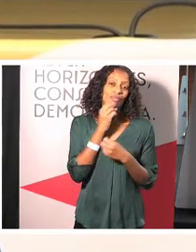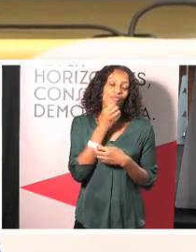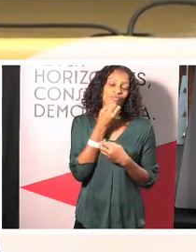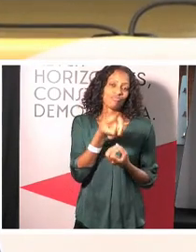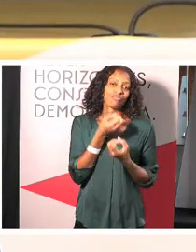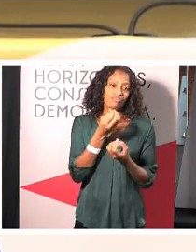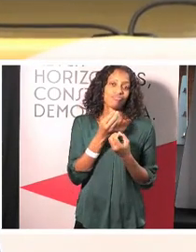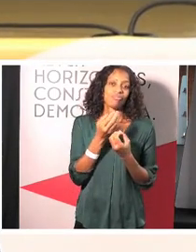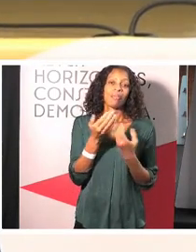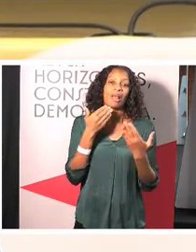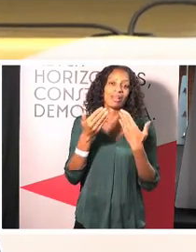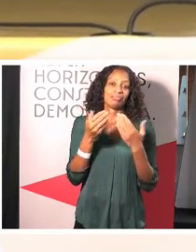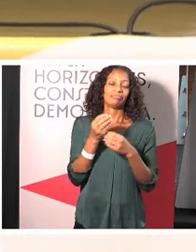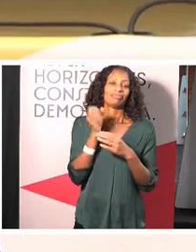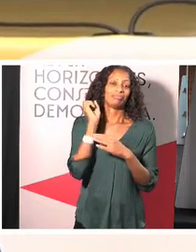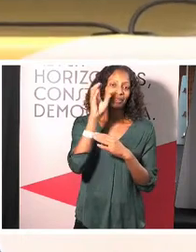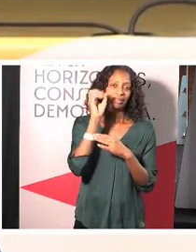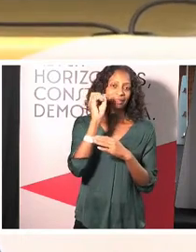quería mencionar